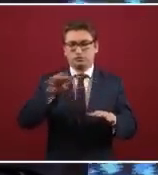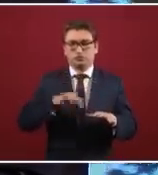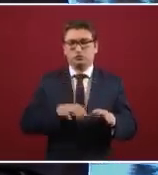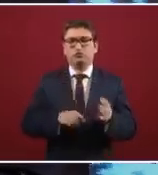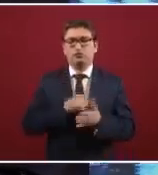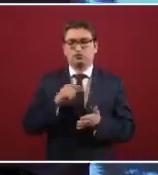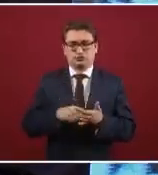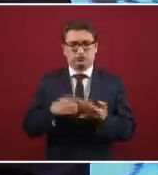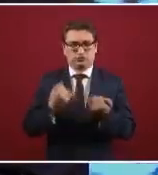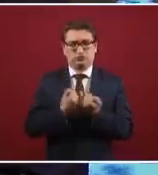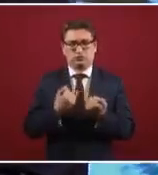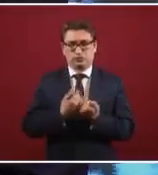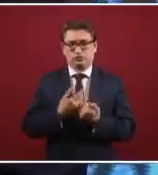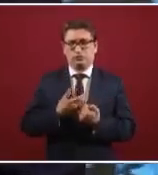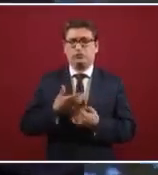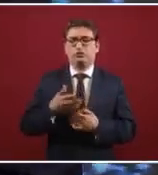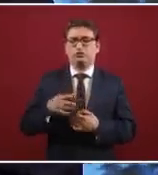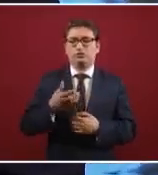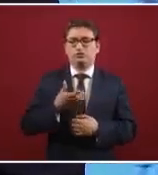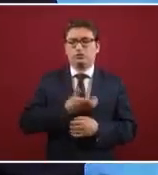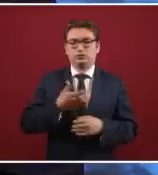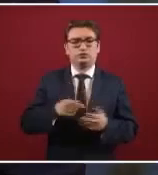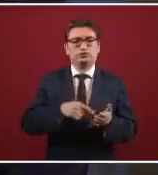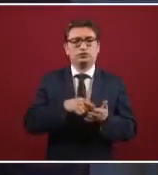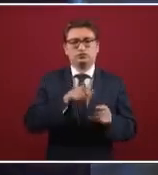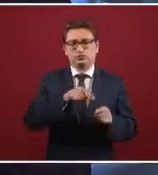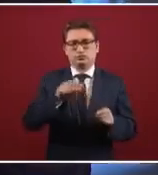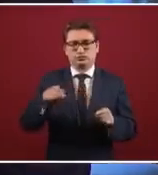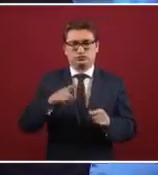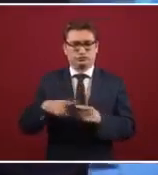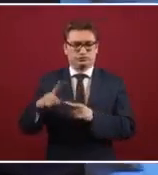palacio la ubicación y